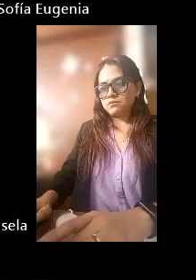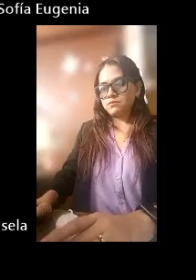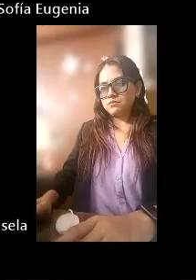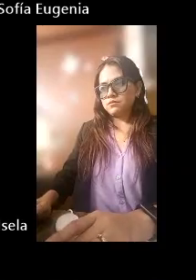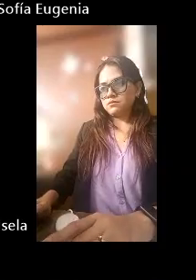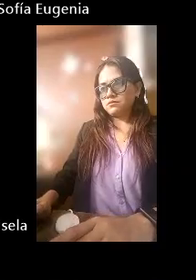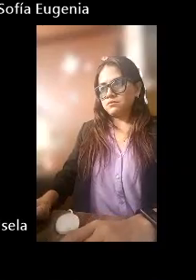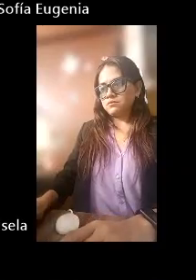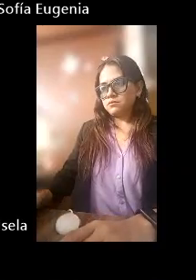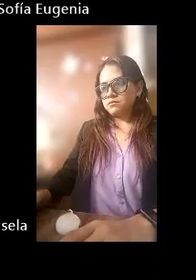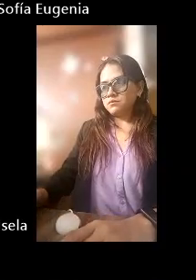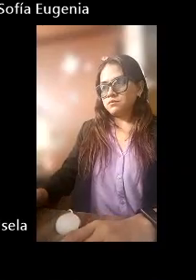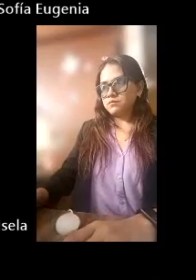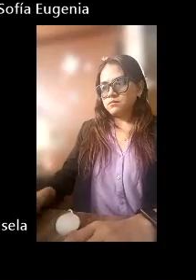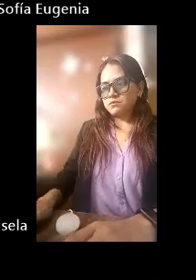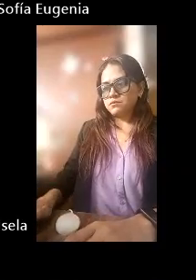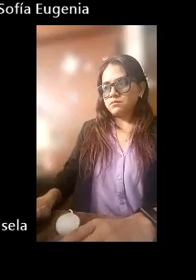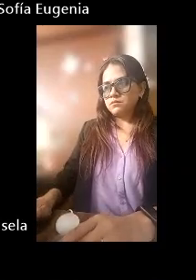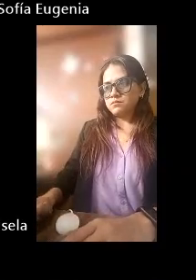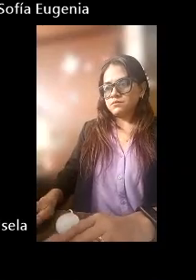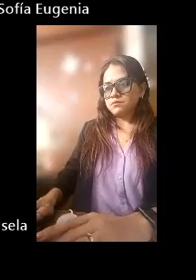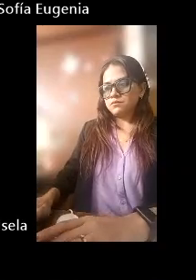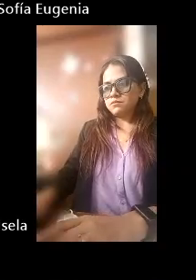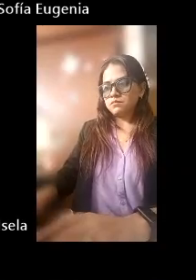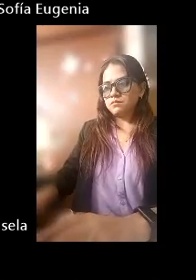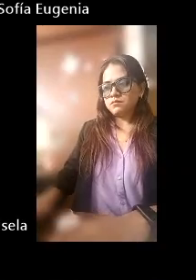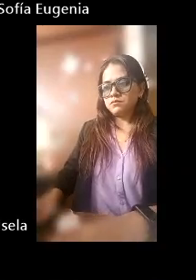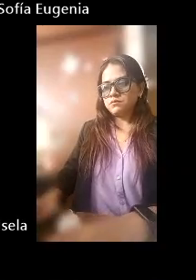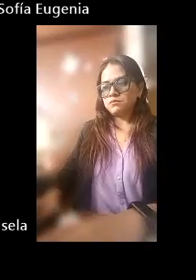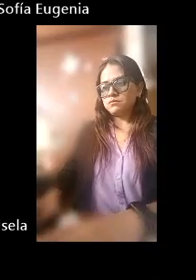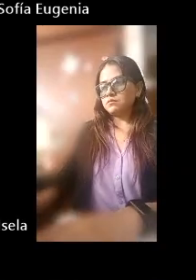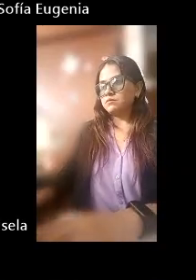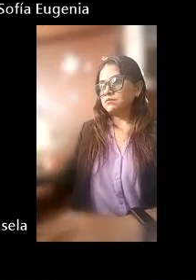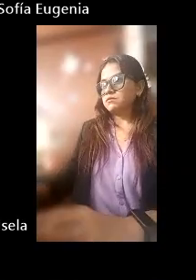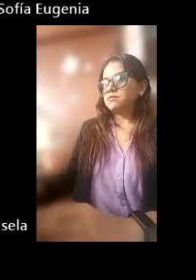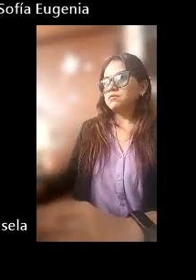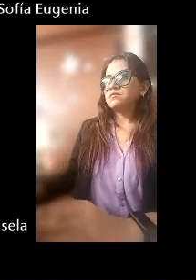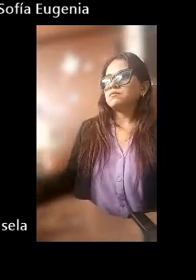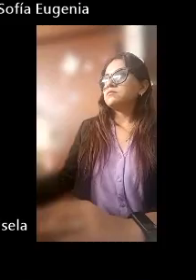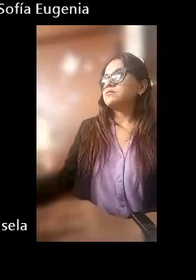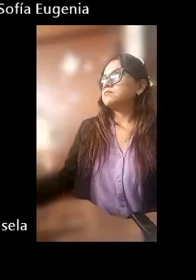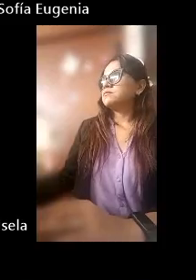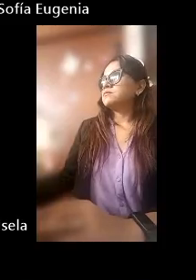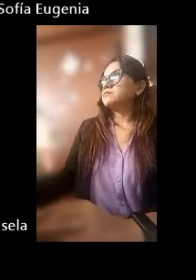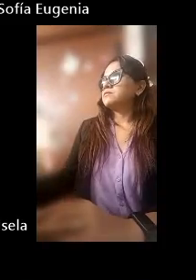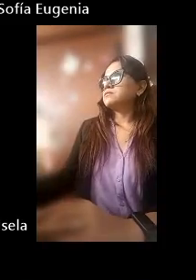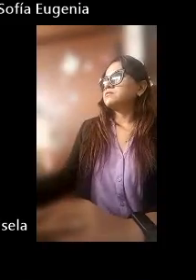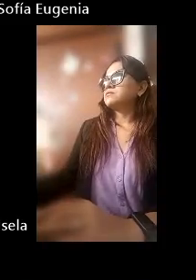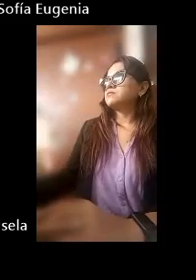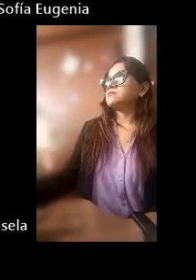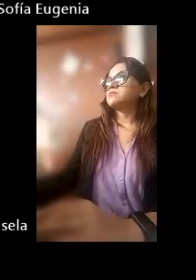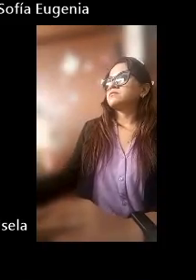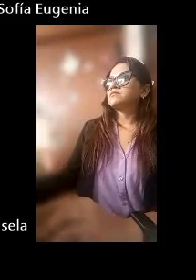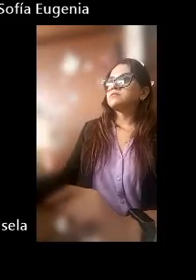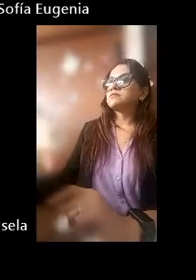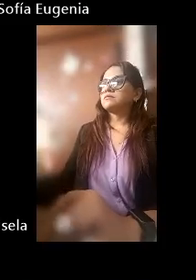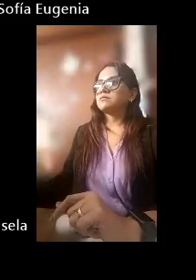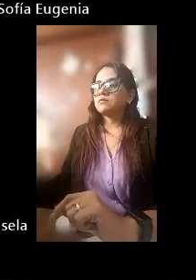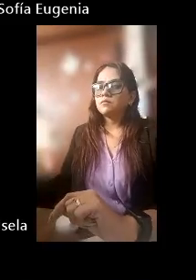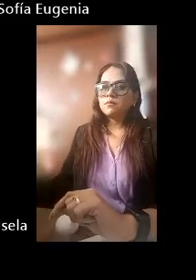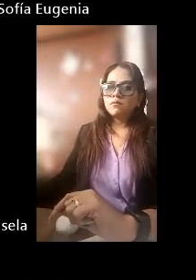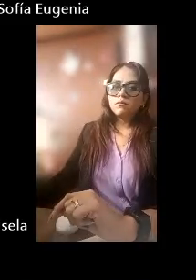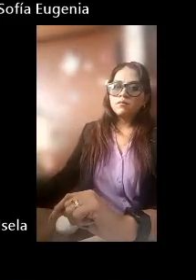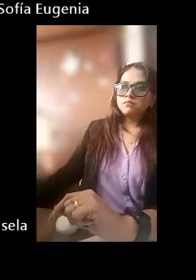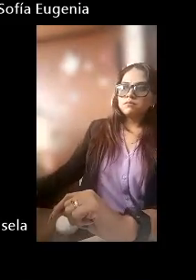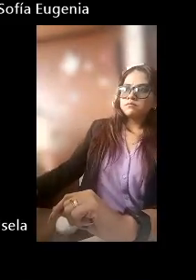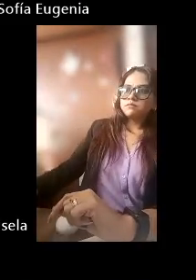pregúntale si te lo puedes quitar. Y aquí está el nombre de esta asesora en lactancia especializada que te puede orientar. Porque decían, me estoy asfixiando, no